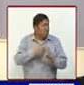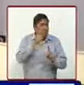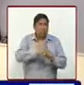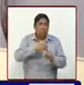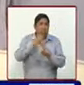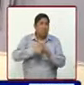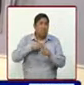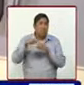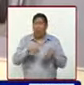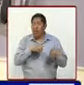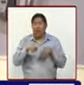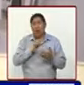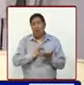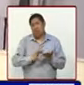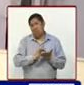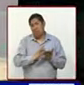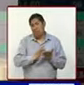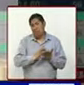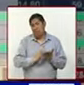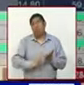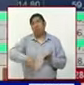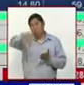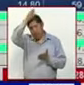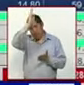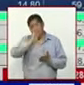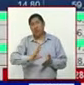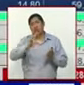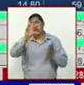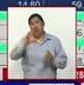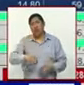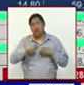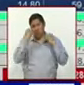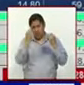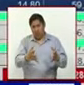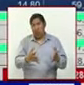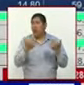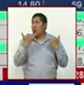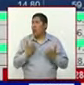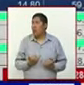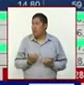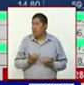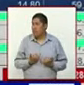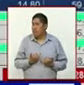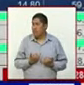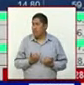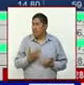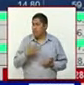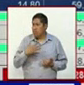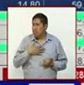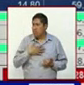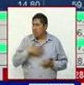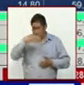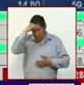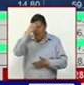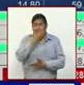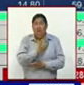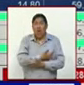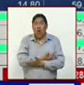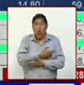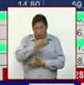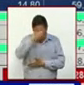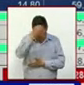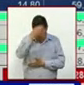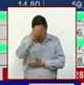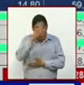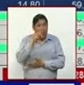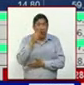medicamentos. Dios no me abandona. Hoy día, mi hijo en cobija prácticamente no tenía